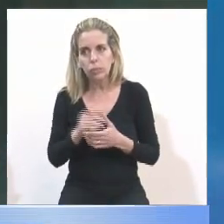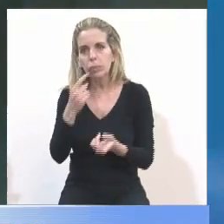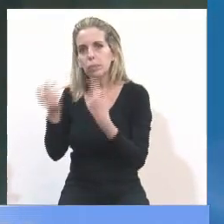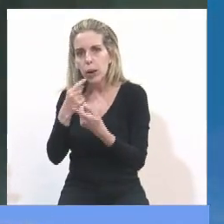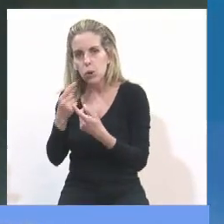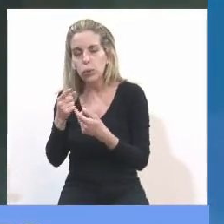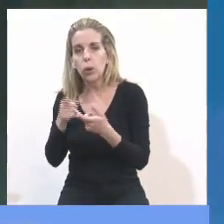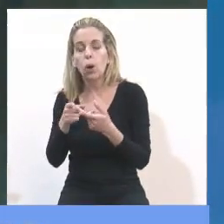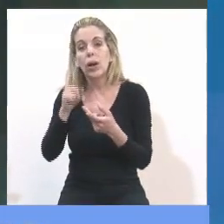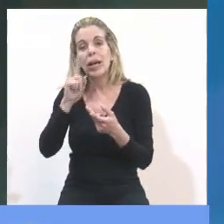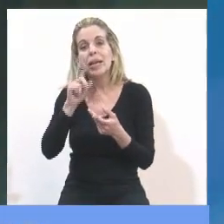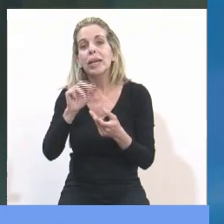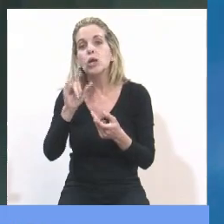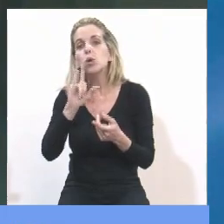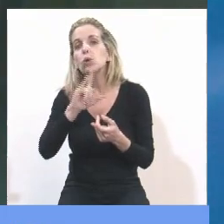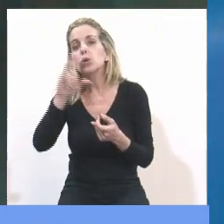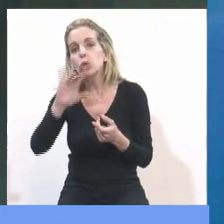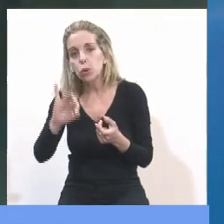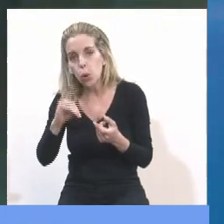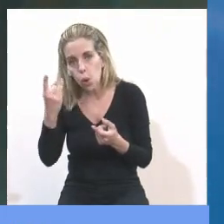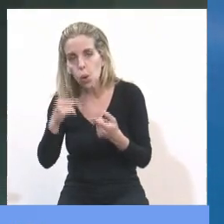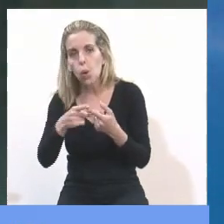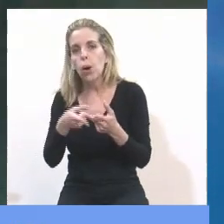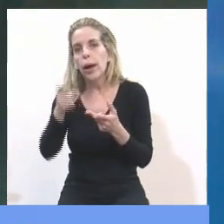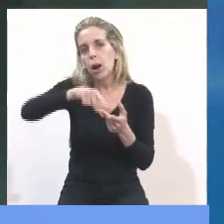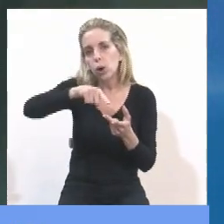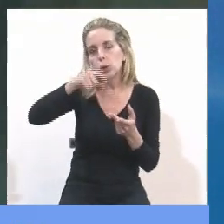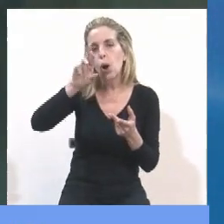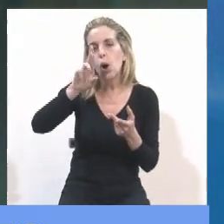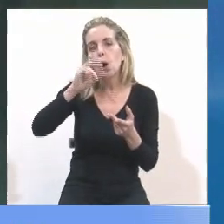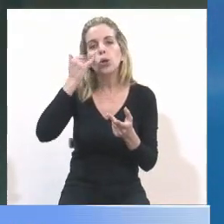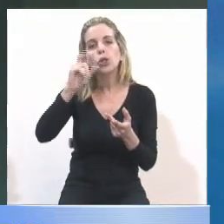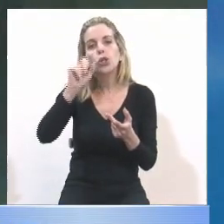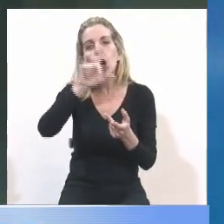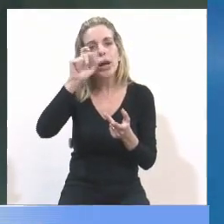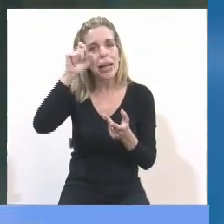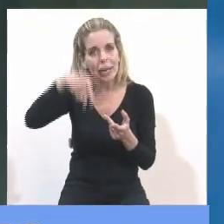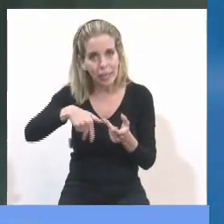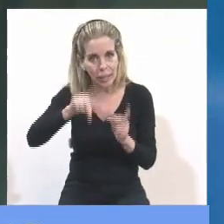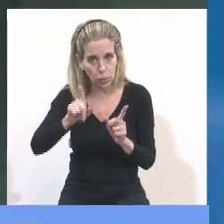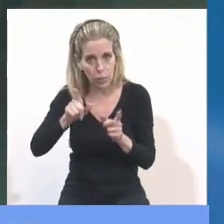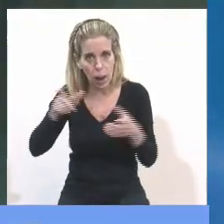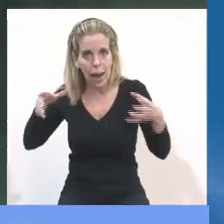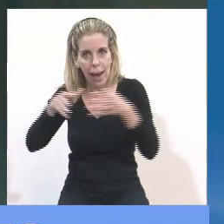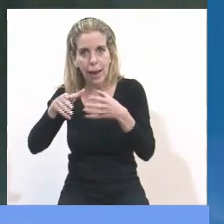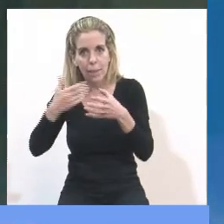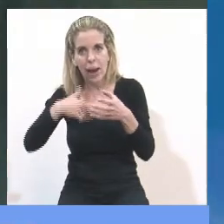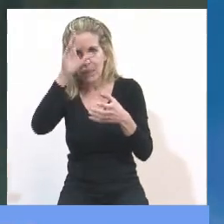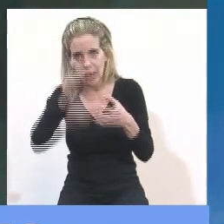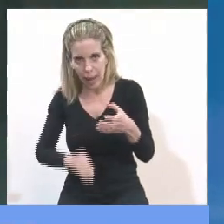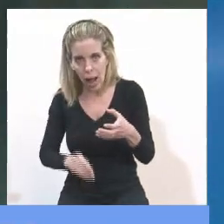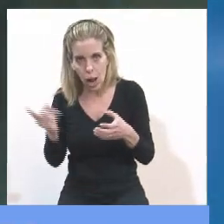Tanto Irurzun como el juez Mariano Llorens, perteneciente a esta Cámara Federal,